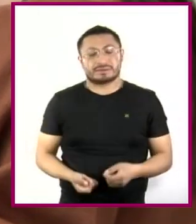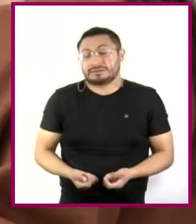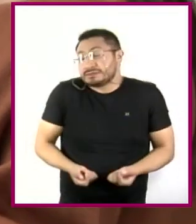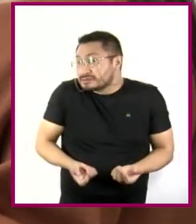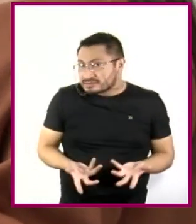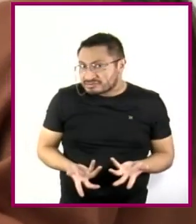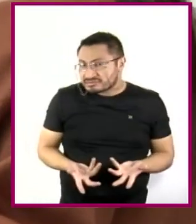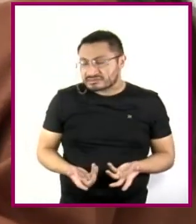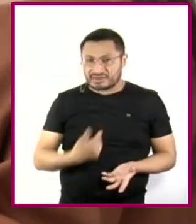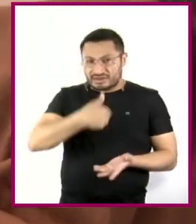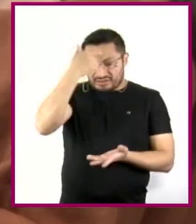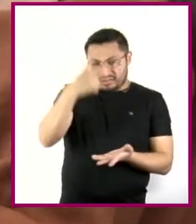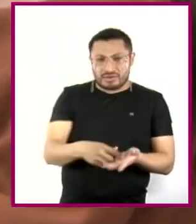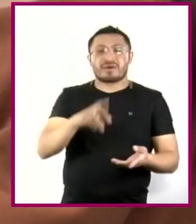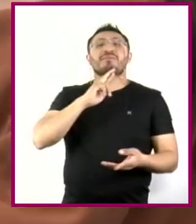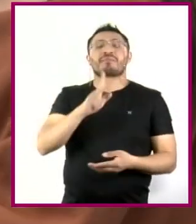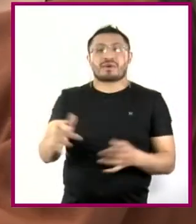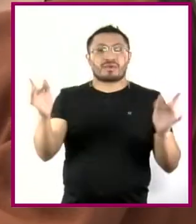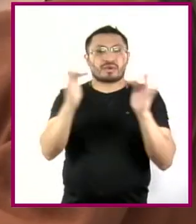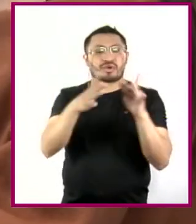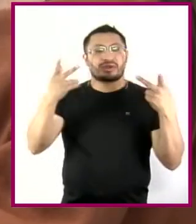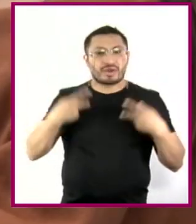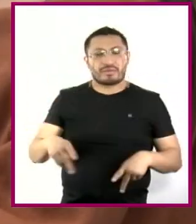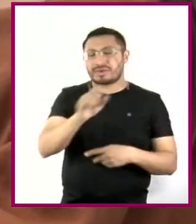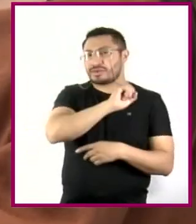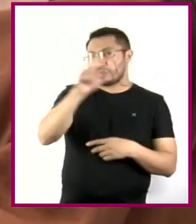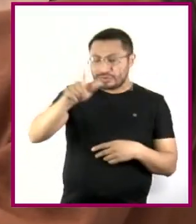persona experta en el tema. Creo que ya sé